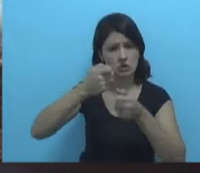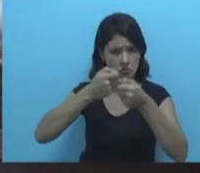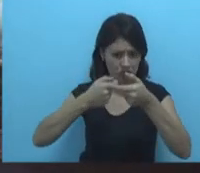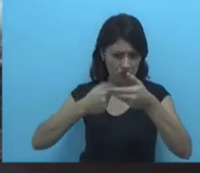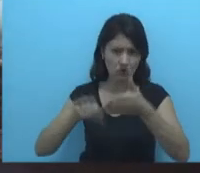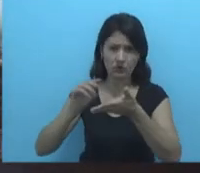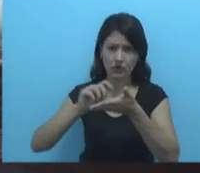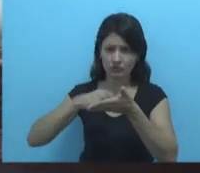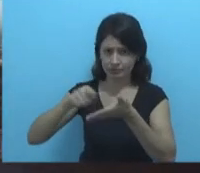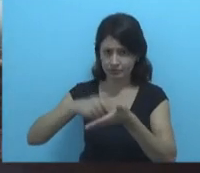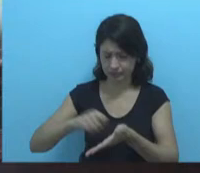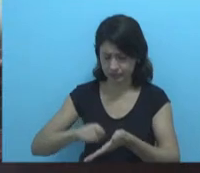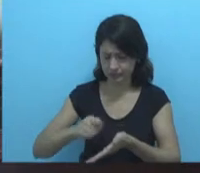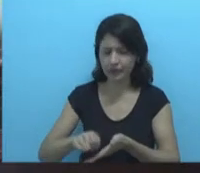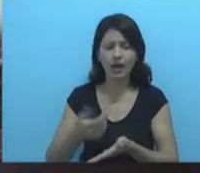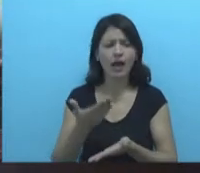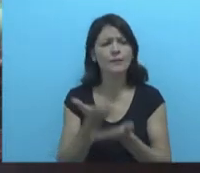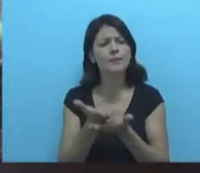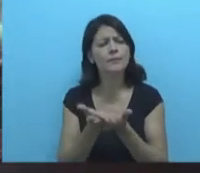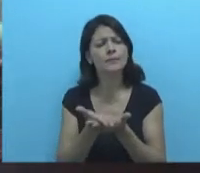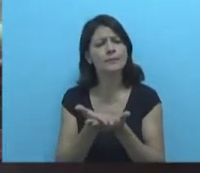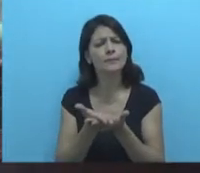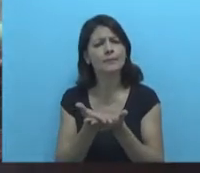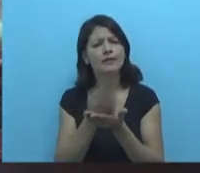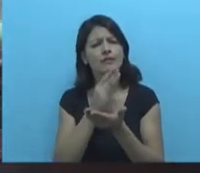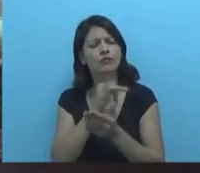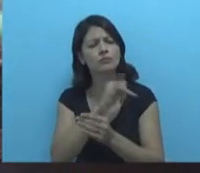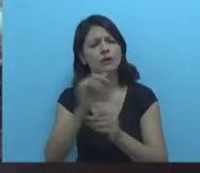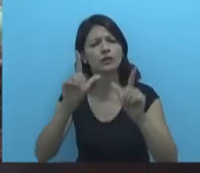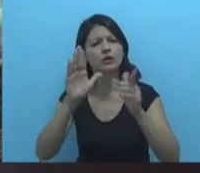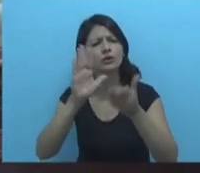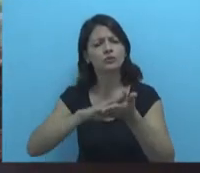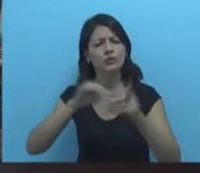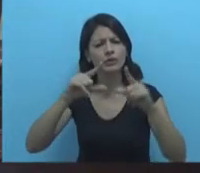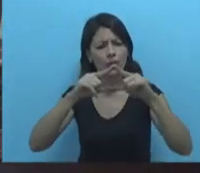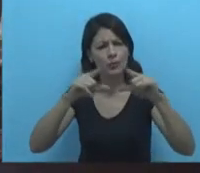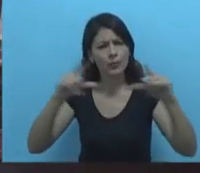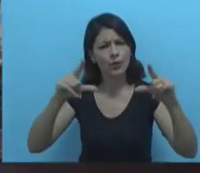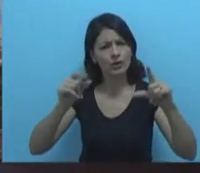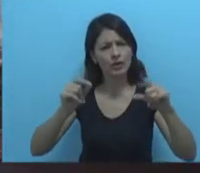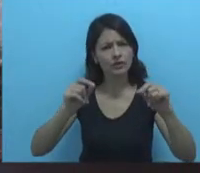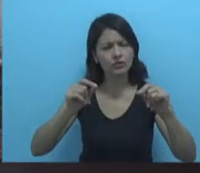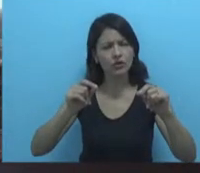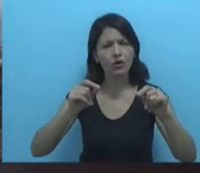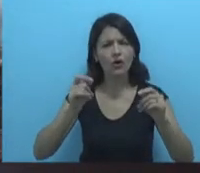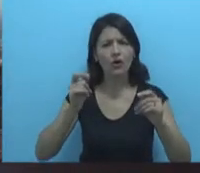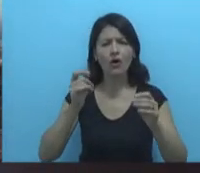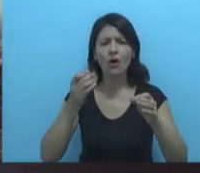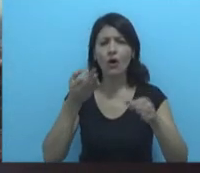Bastía, por el cual se solicita disponga informar en relación al boleto educativo rural.